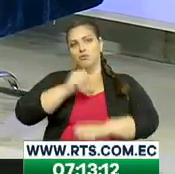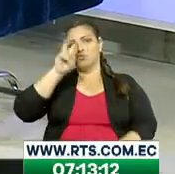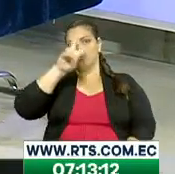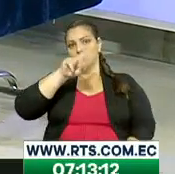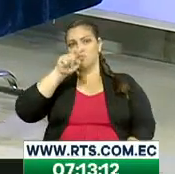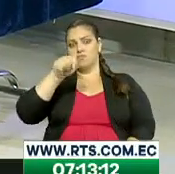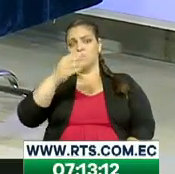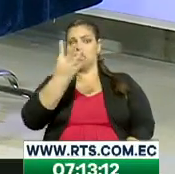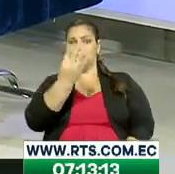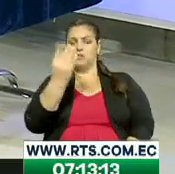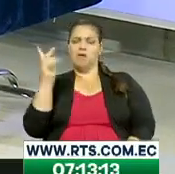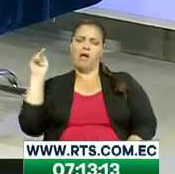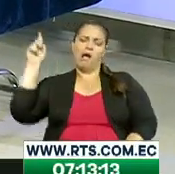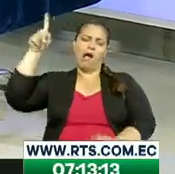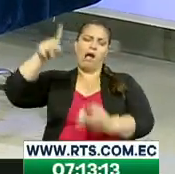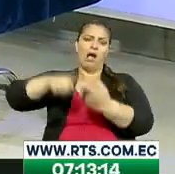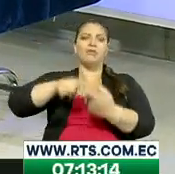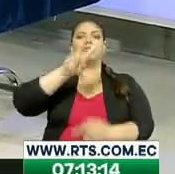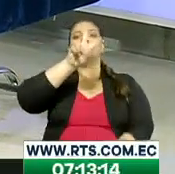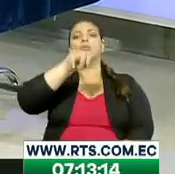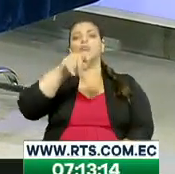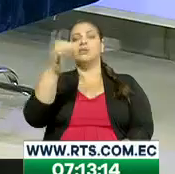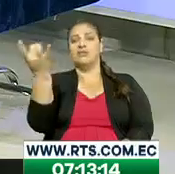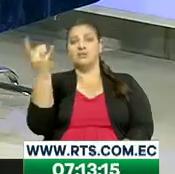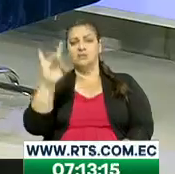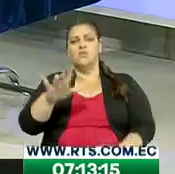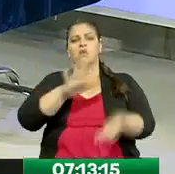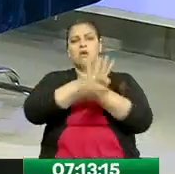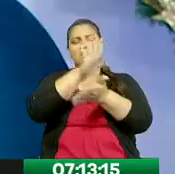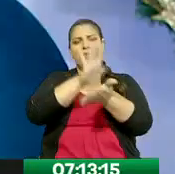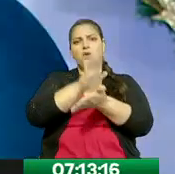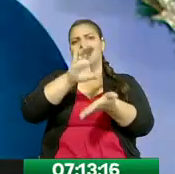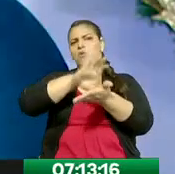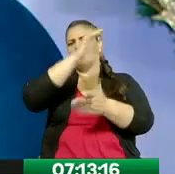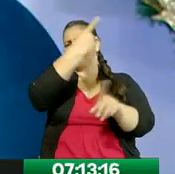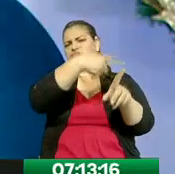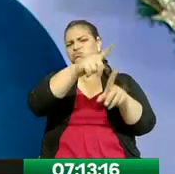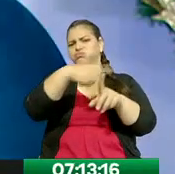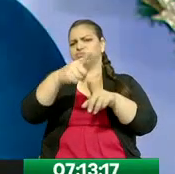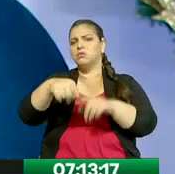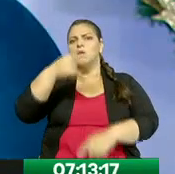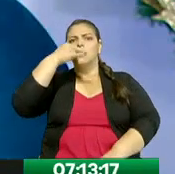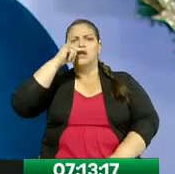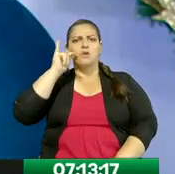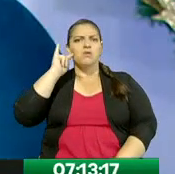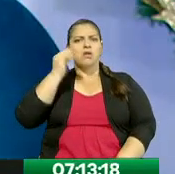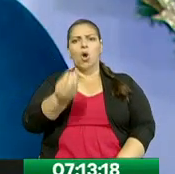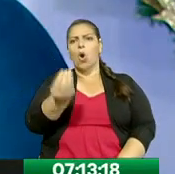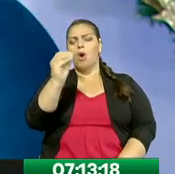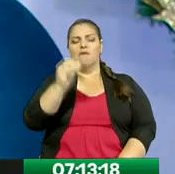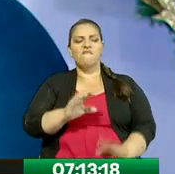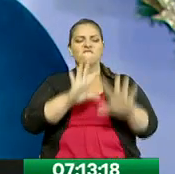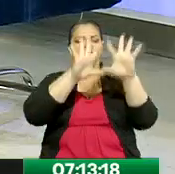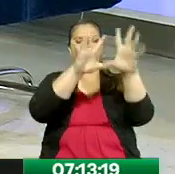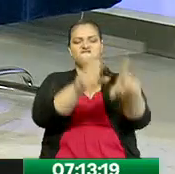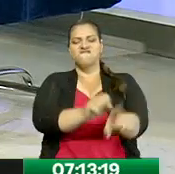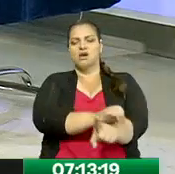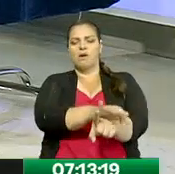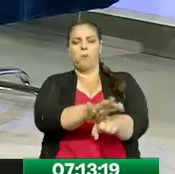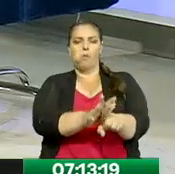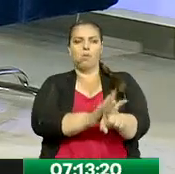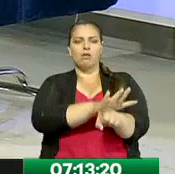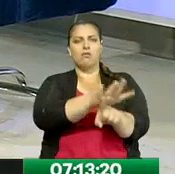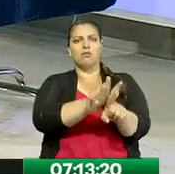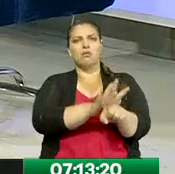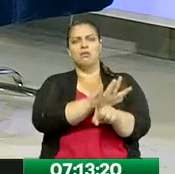que nos preocupa a todos los ecuatorianos, nos acompaña Paola Andrade, directora de la Fundación Ecuador Dice No Más. Qué gusto